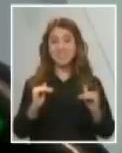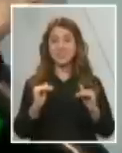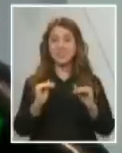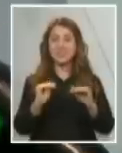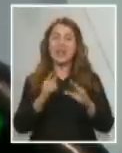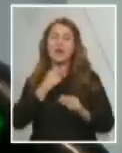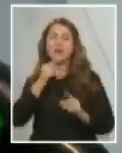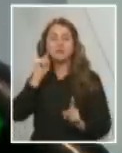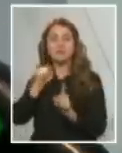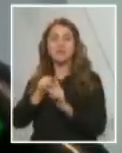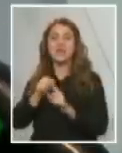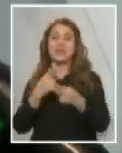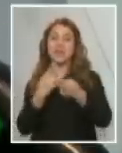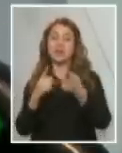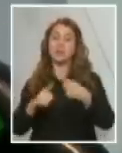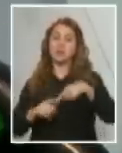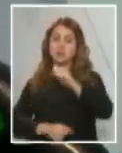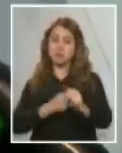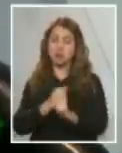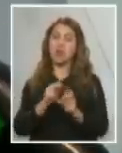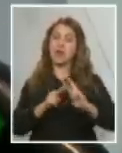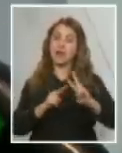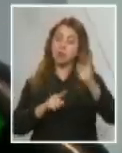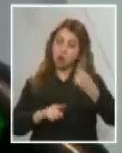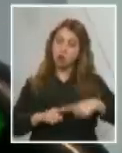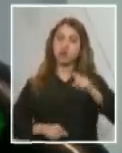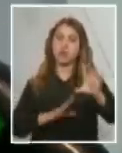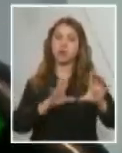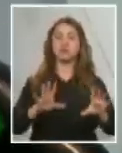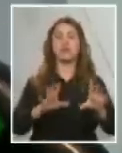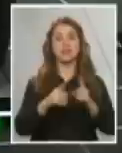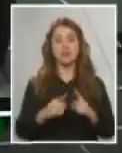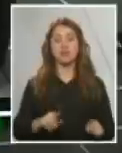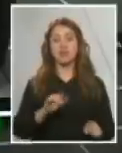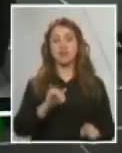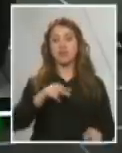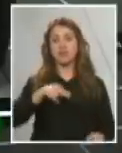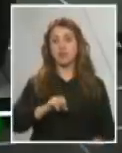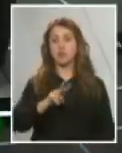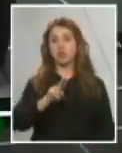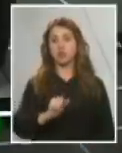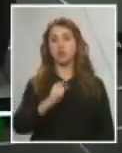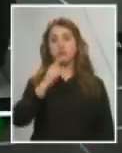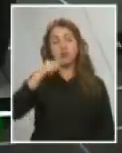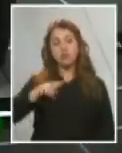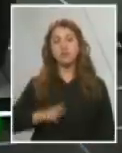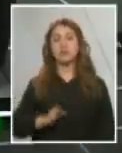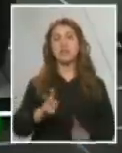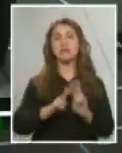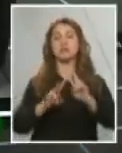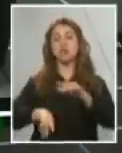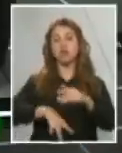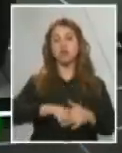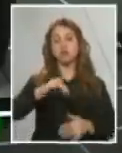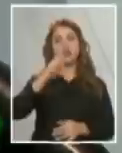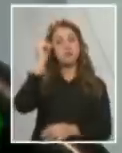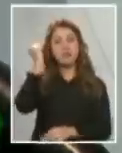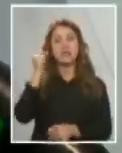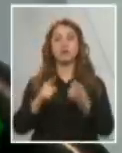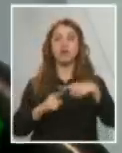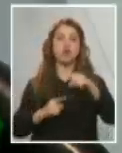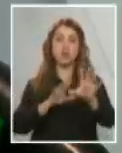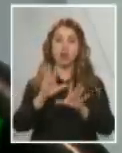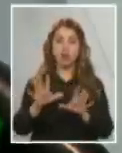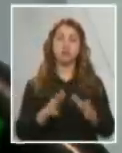la Teletón el próximo año, hagamos otra cosa distinta al Innovatón, más allá de seguir haciendo el concurso, inventaremos otra